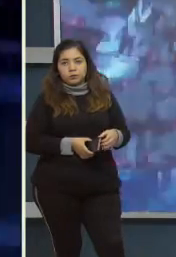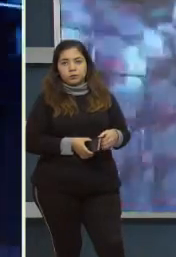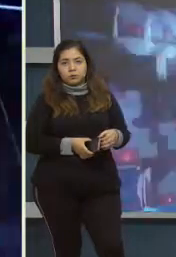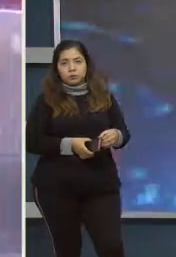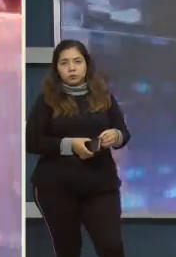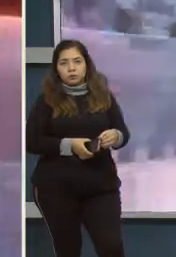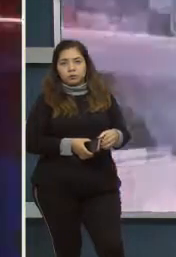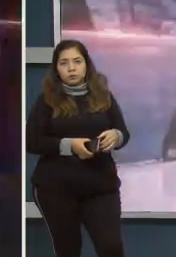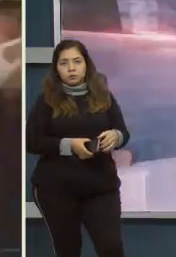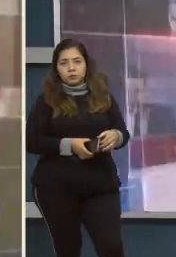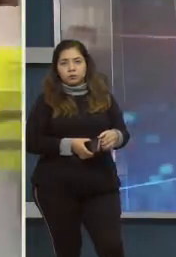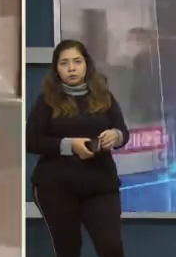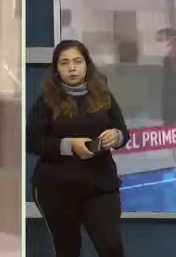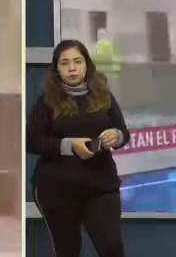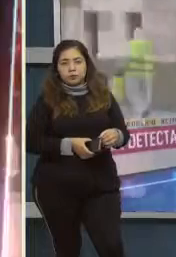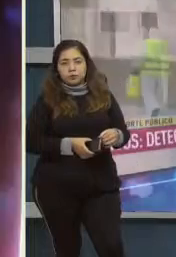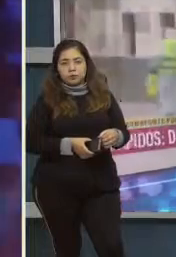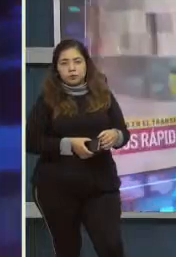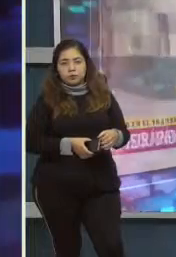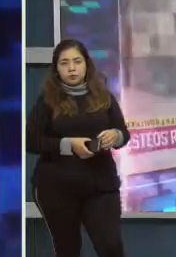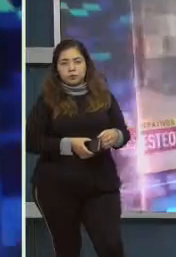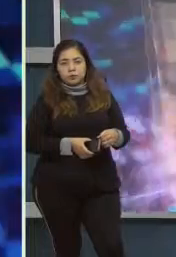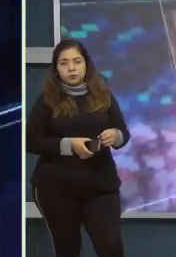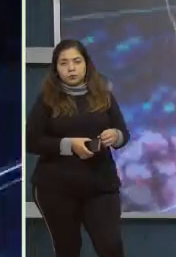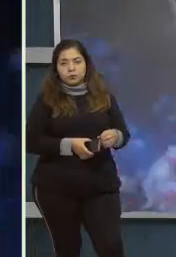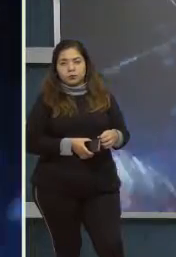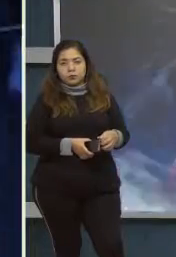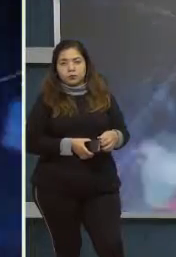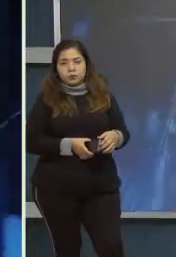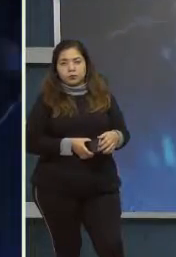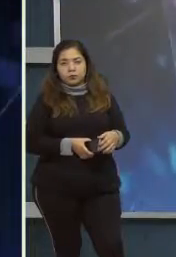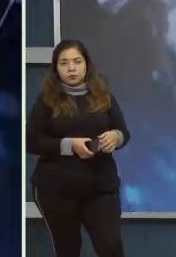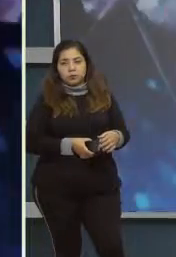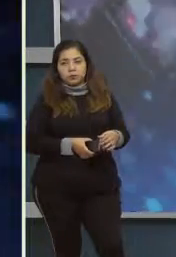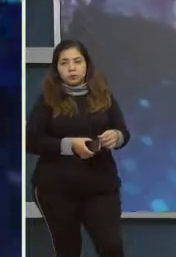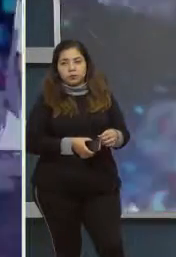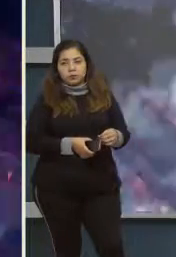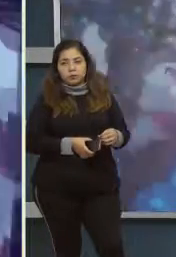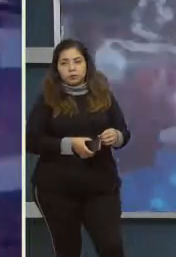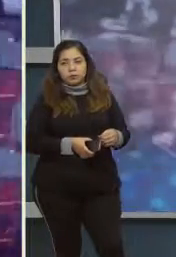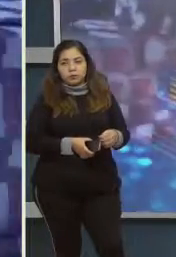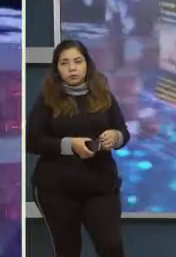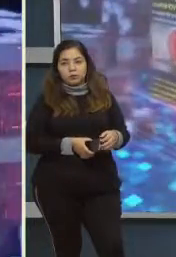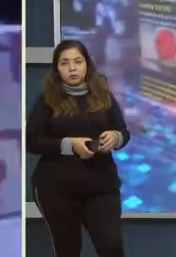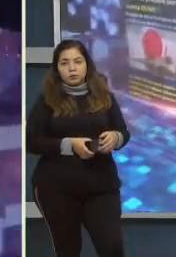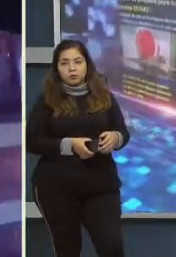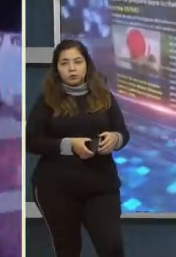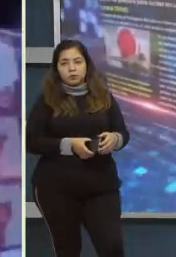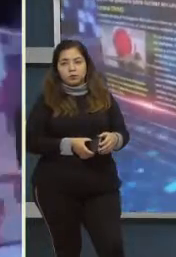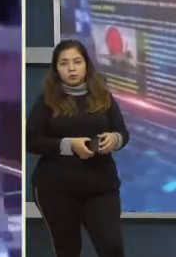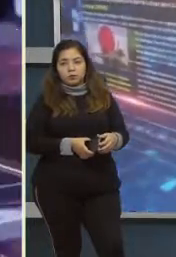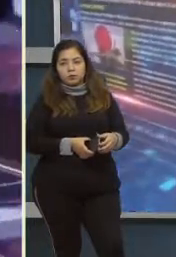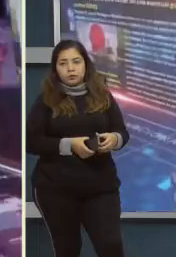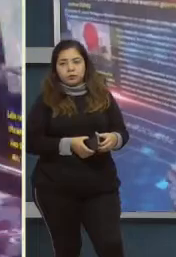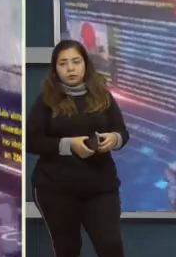situación de los temas desarrollados o no por el Ministerio de Educación de la provincia,